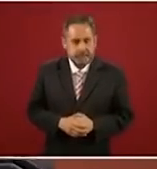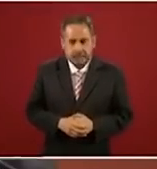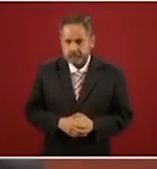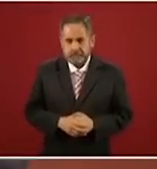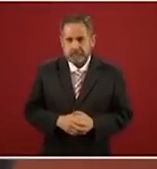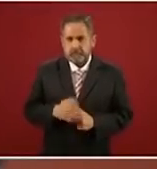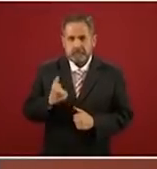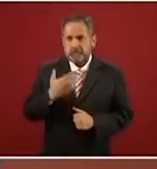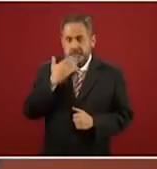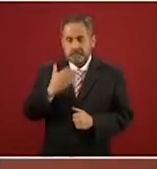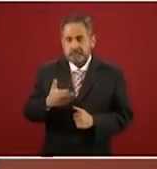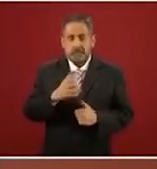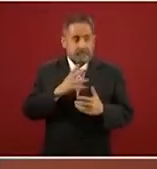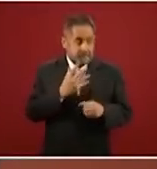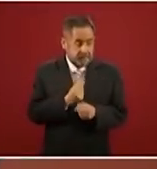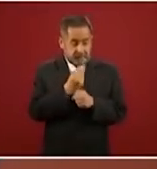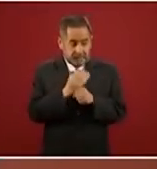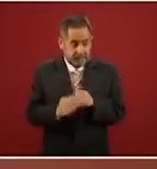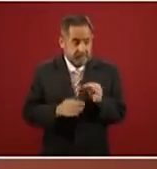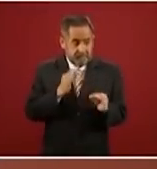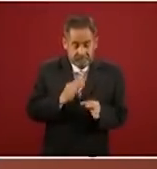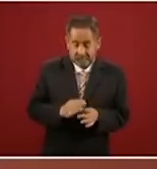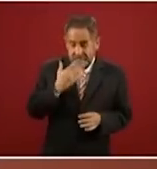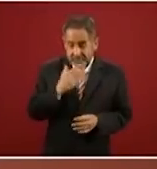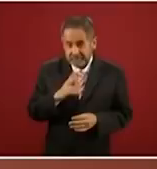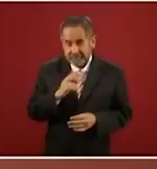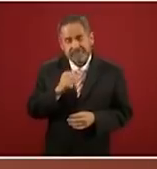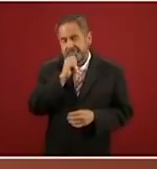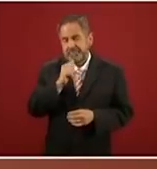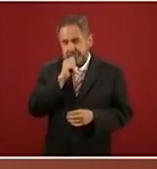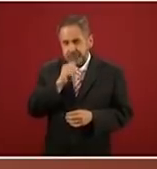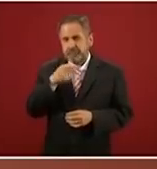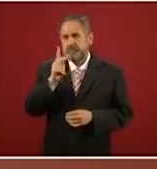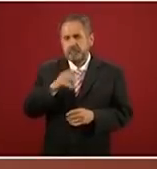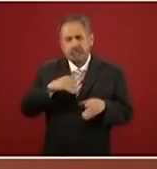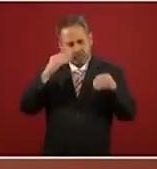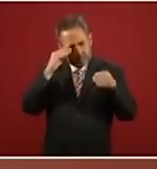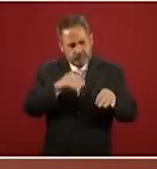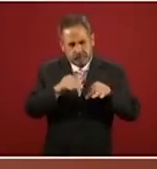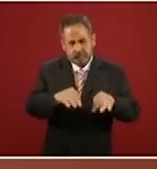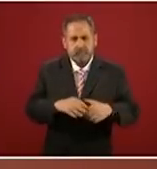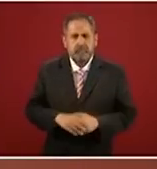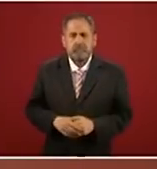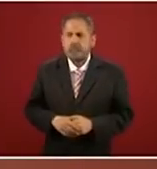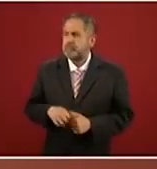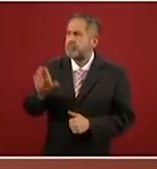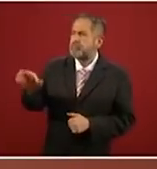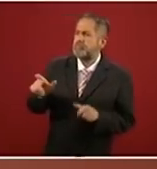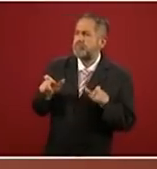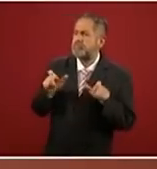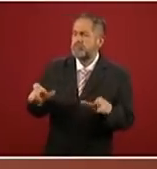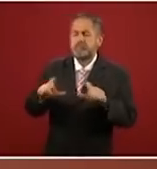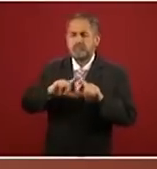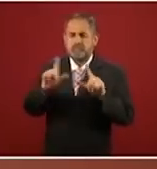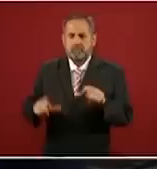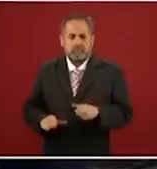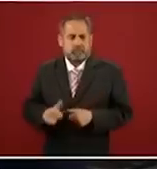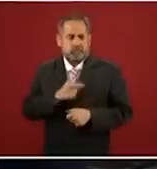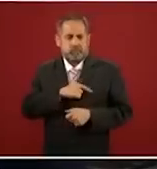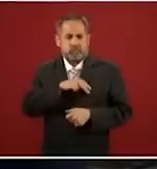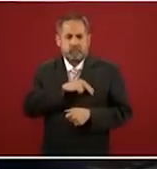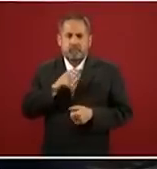normalizado esa situación pero sí estamos trabajando con nacional en el municipio